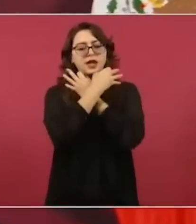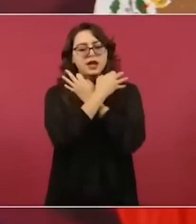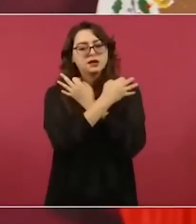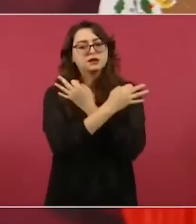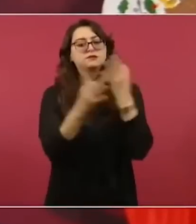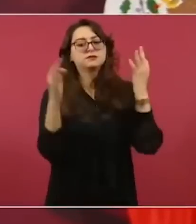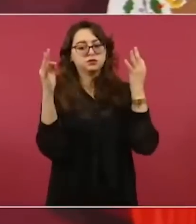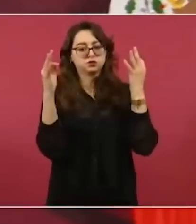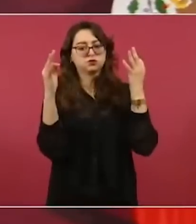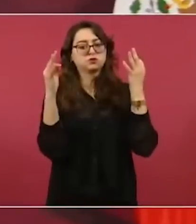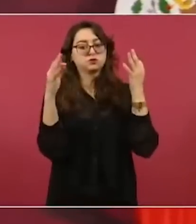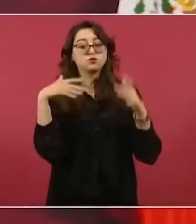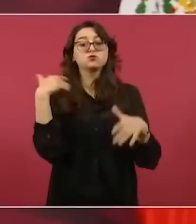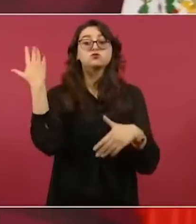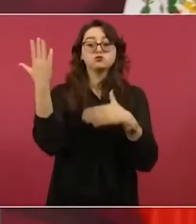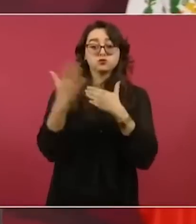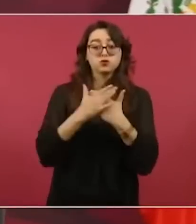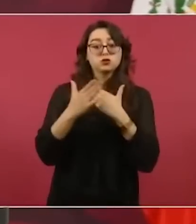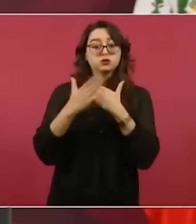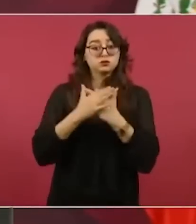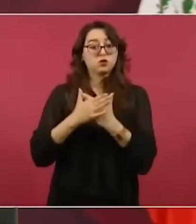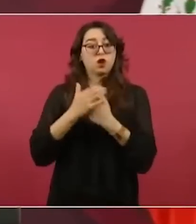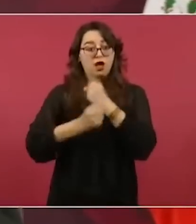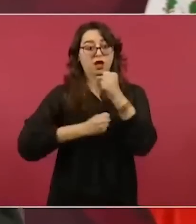de votar